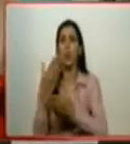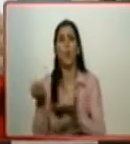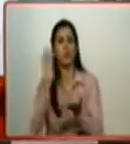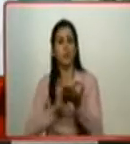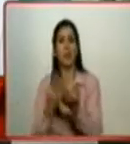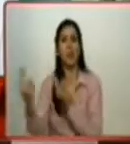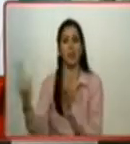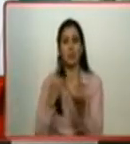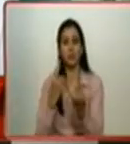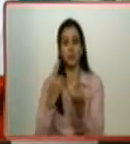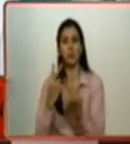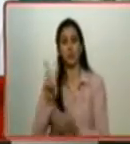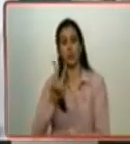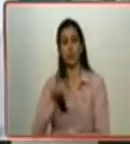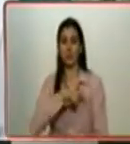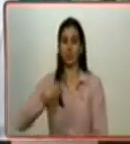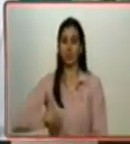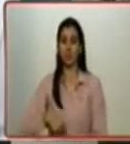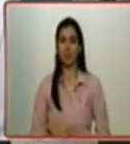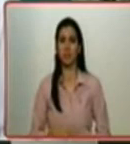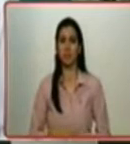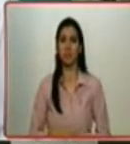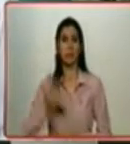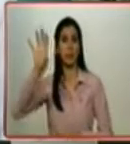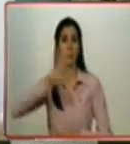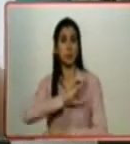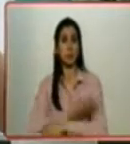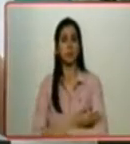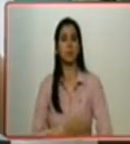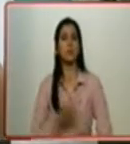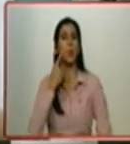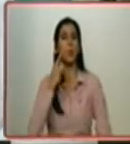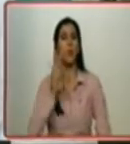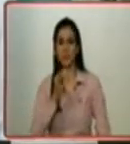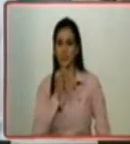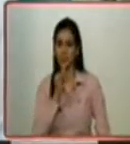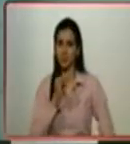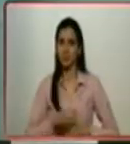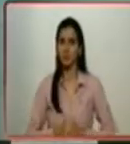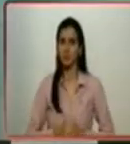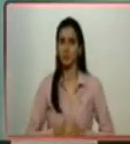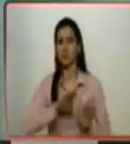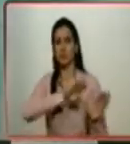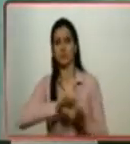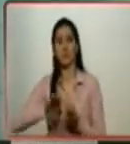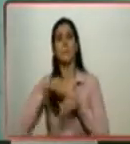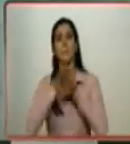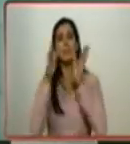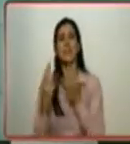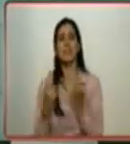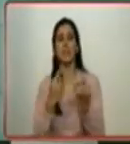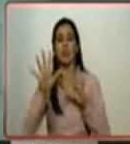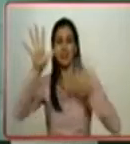nivel las relaciones de nuestro país con este gigante asiático. Boris Castellano, La Noticia. Y la ministra de